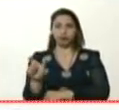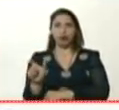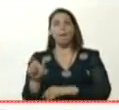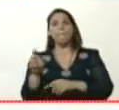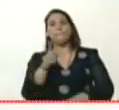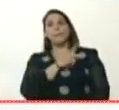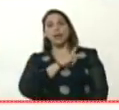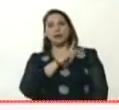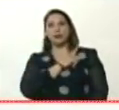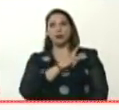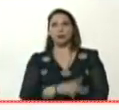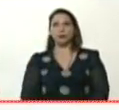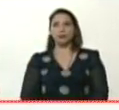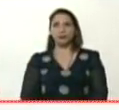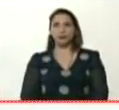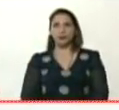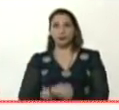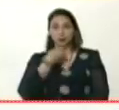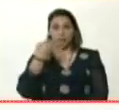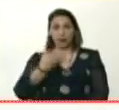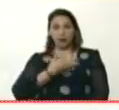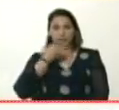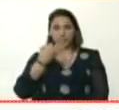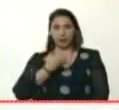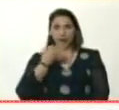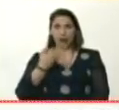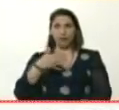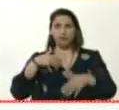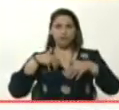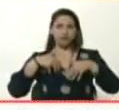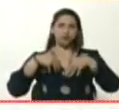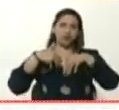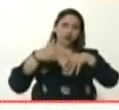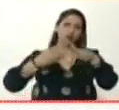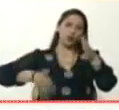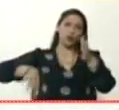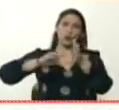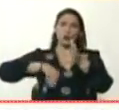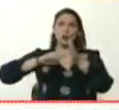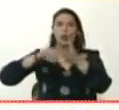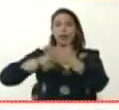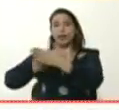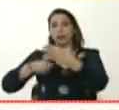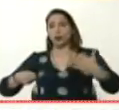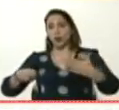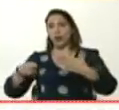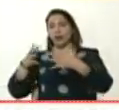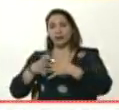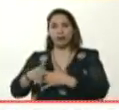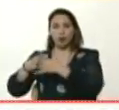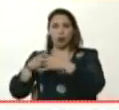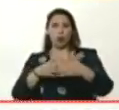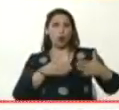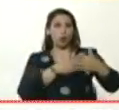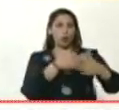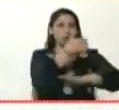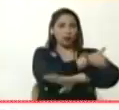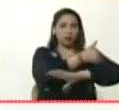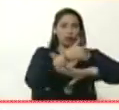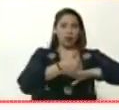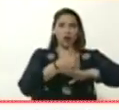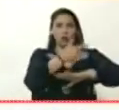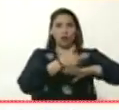Venevisión. Buenas tardes. La militancia ha reiterado que las sanciones de Estados Unidos contra funcionarios del gobierno